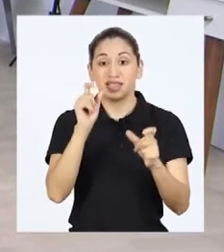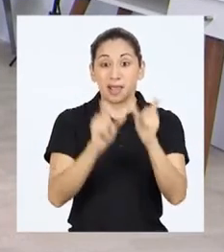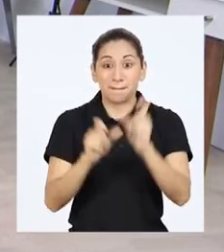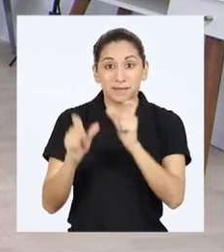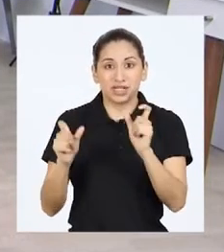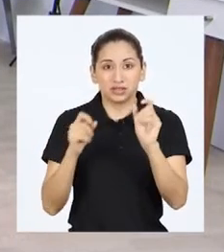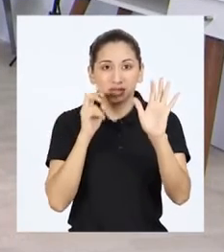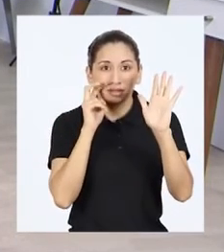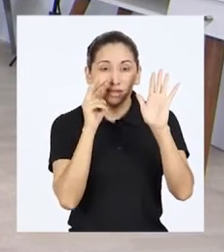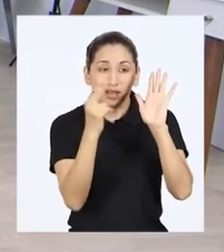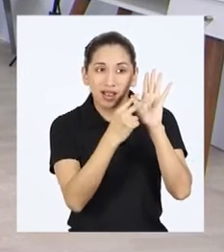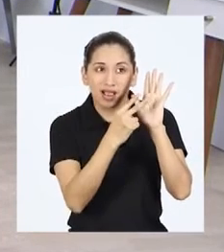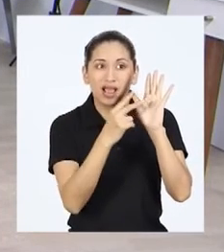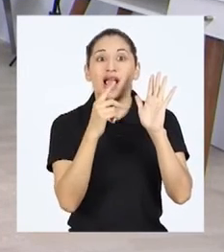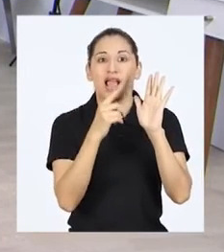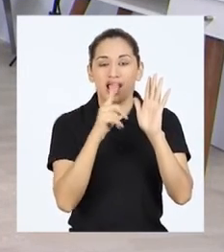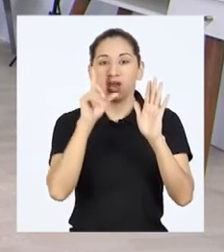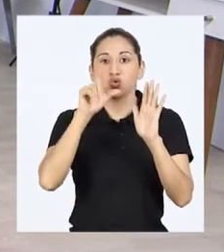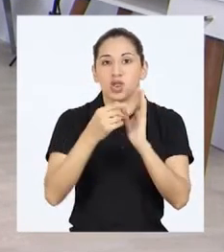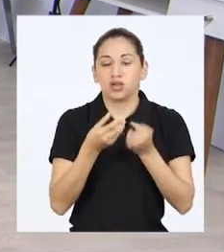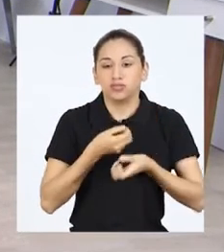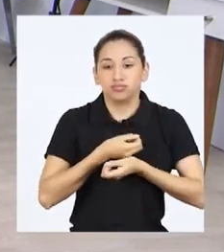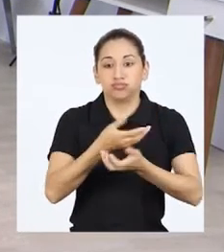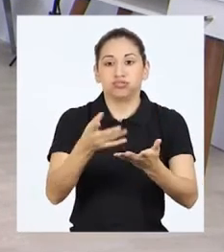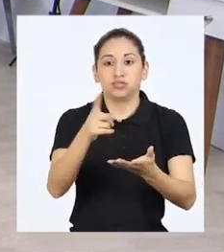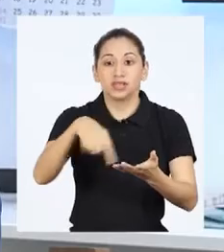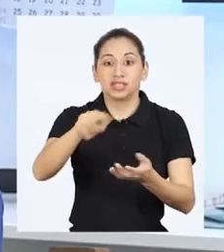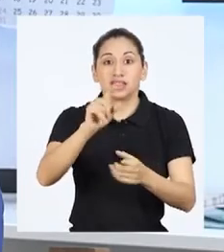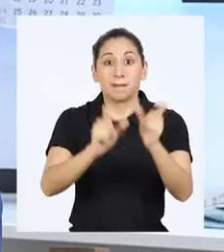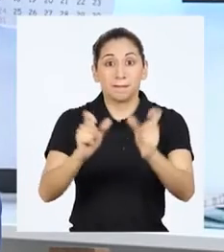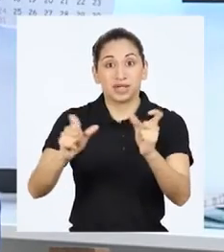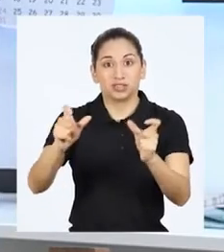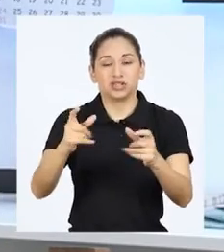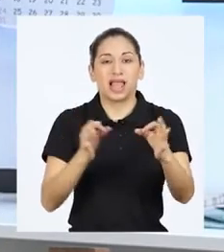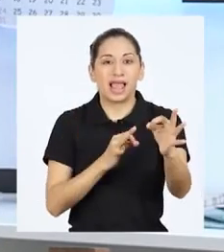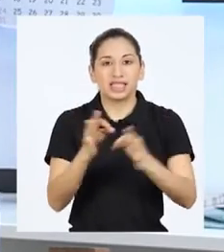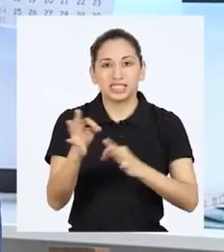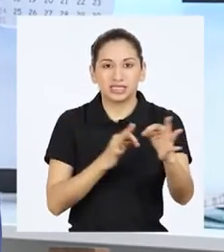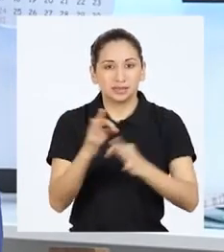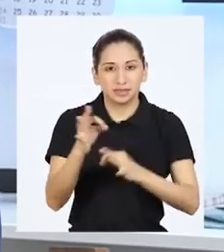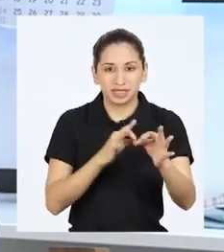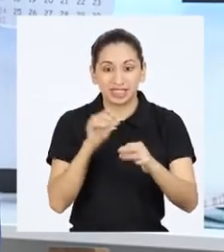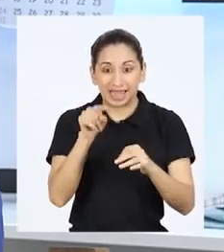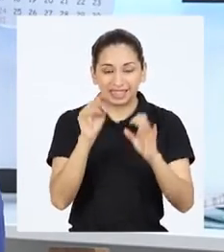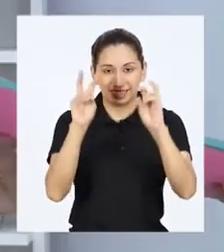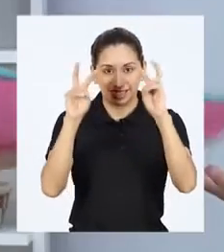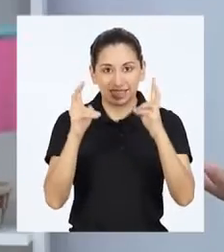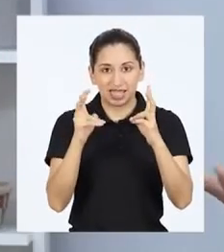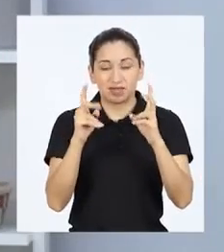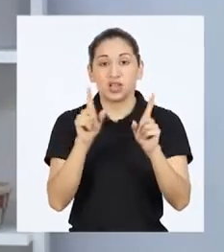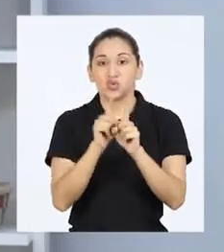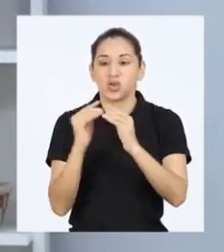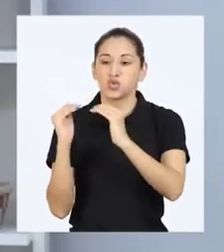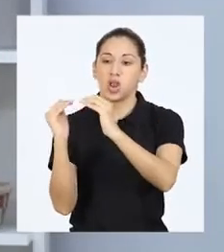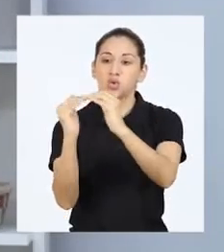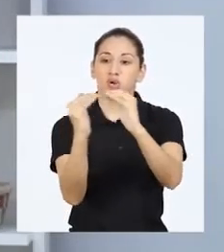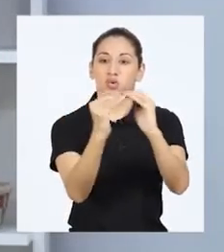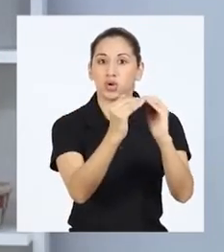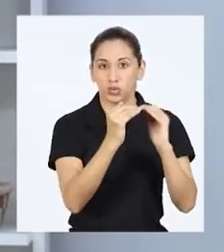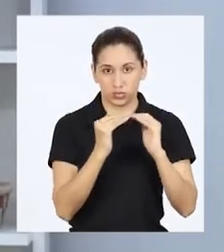participantes explicarán lo que entienden sobre ese problema. Así estarán